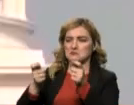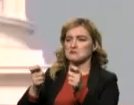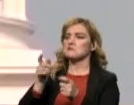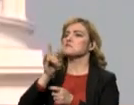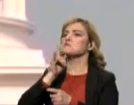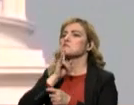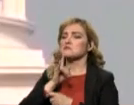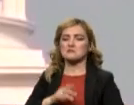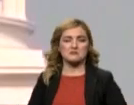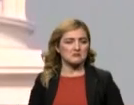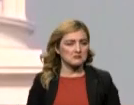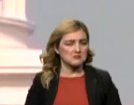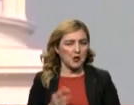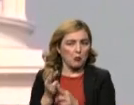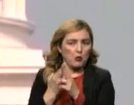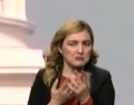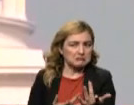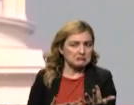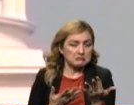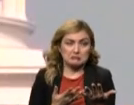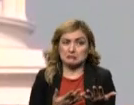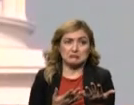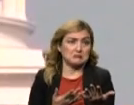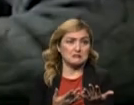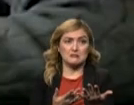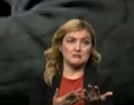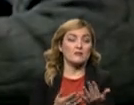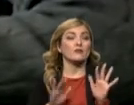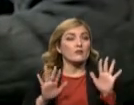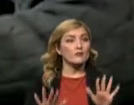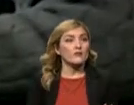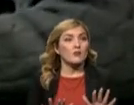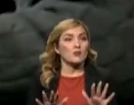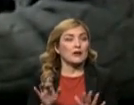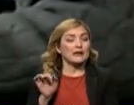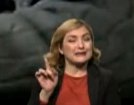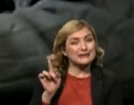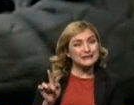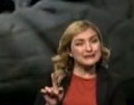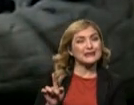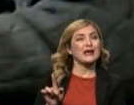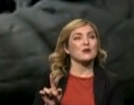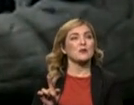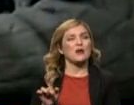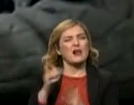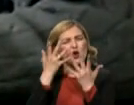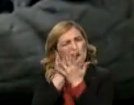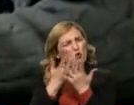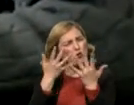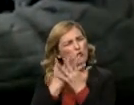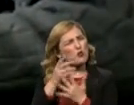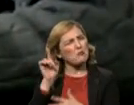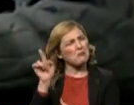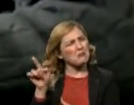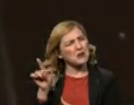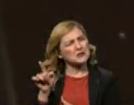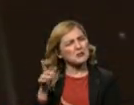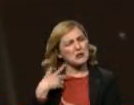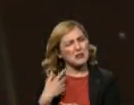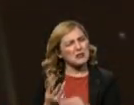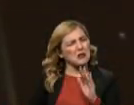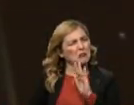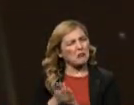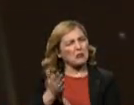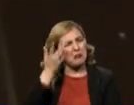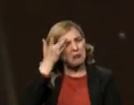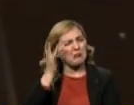Unidos, pero aún no hay respuesta. Pese a que con esta elección parecía voltearse la página a la confusa salida de Francisco Carrión de la Embajada de